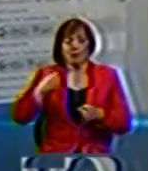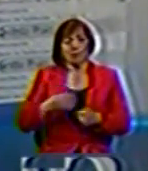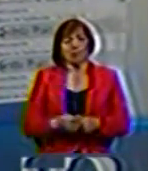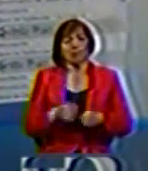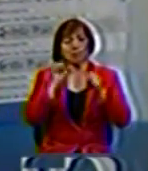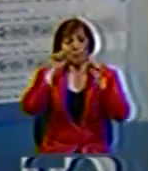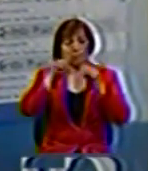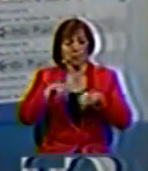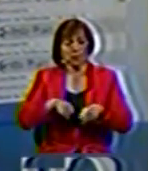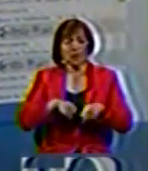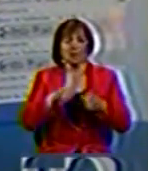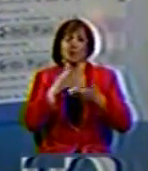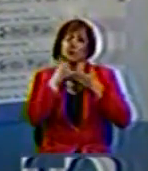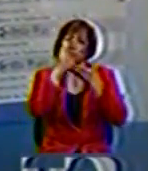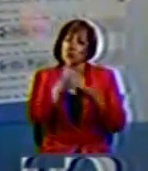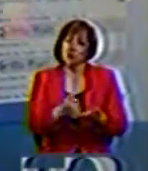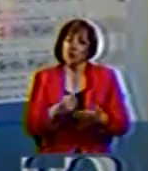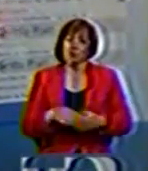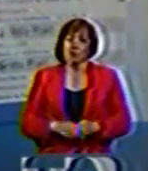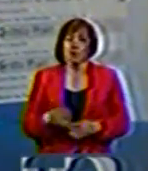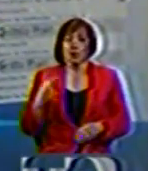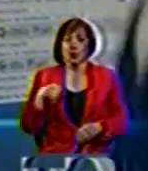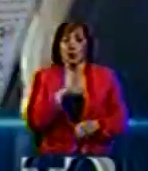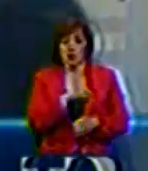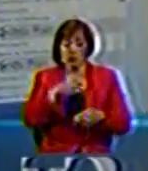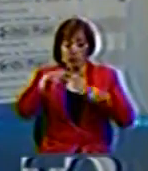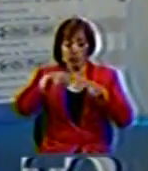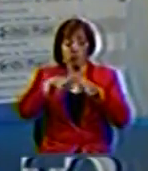implementar este documento. Liz, nosotros nos